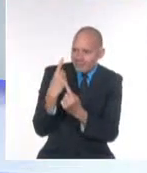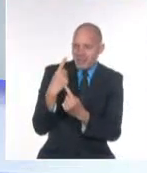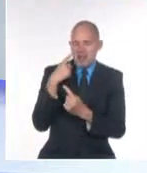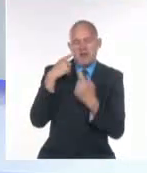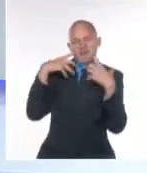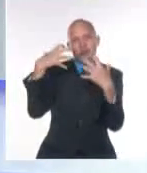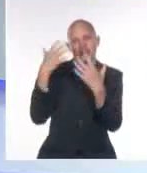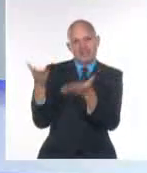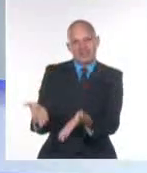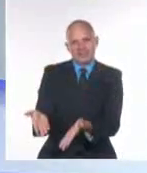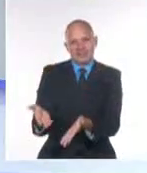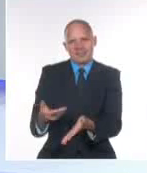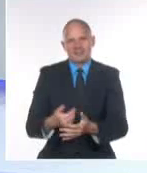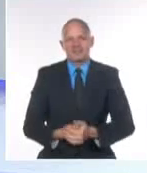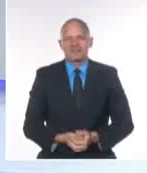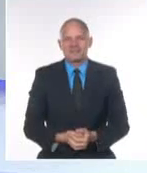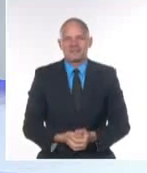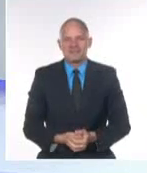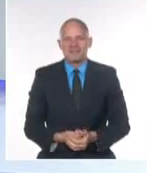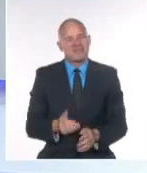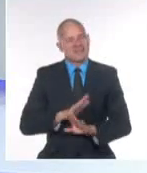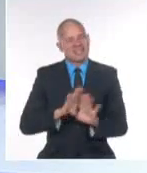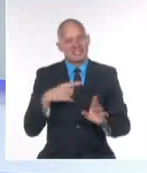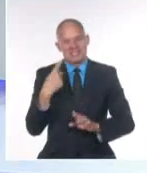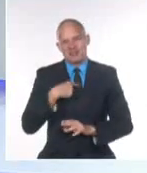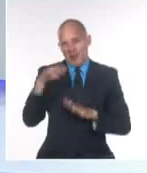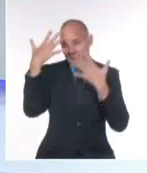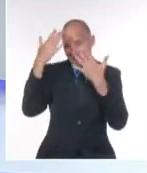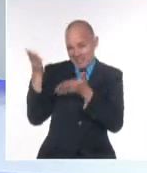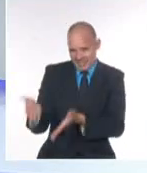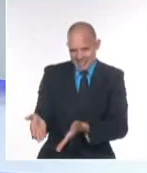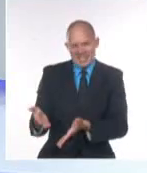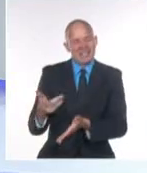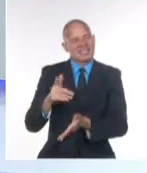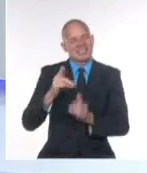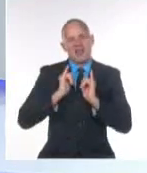Con el homenaje a Nancy Morejón concluyen las culturales. Tenga muy buenas noches.